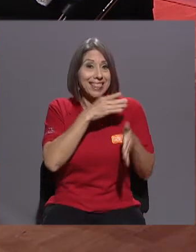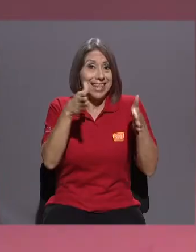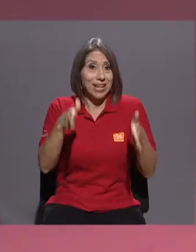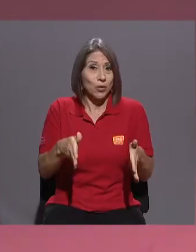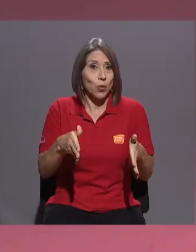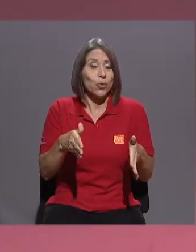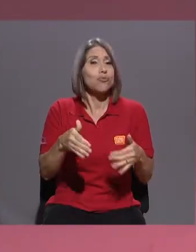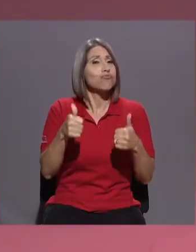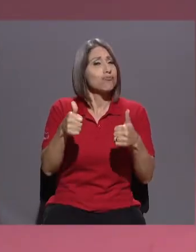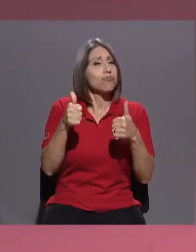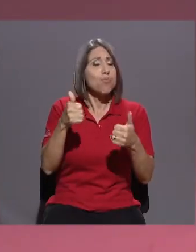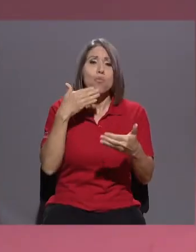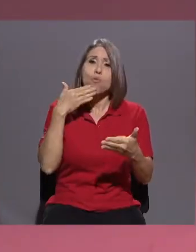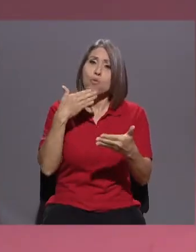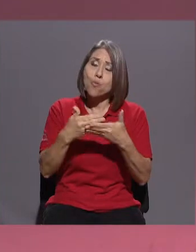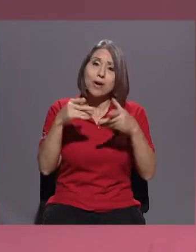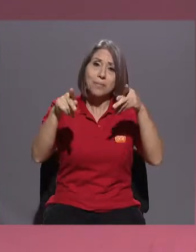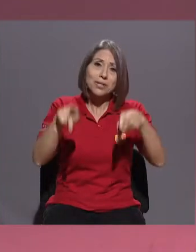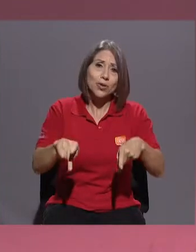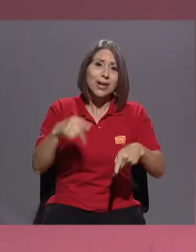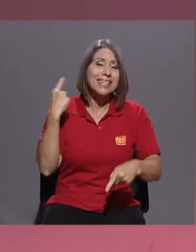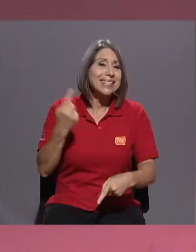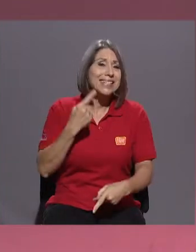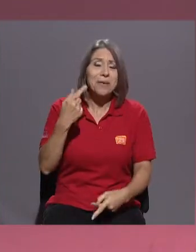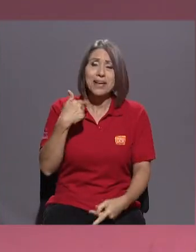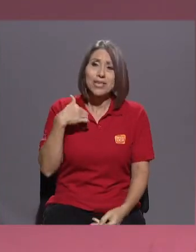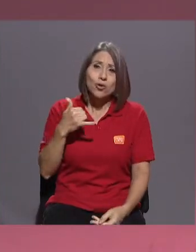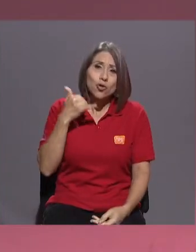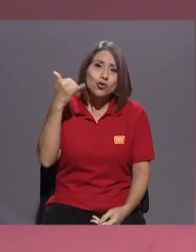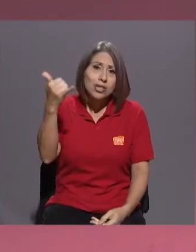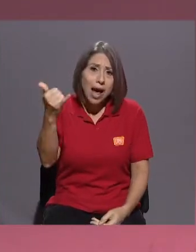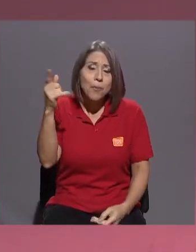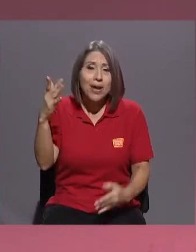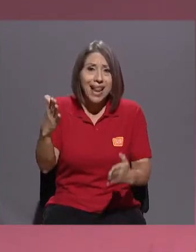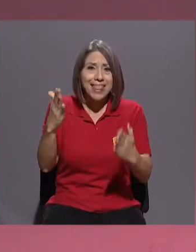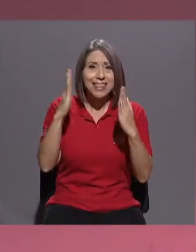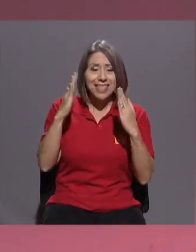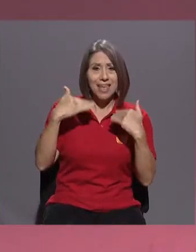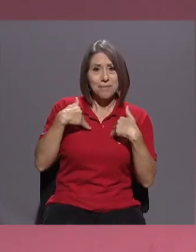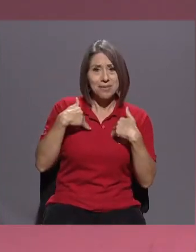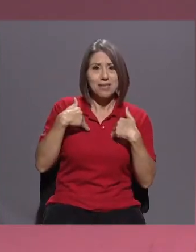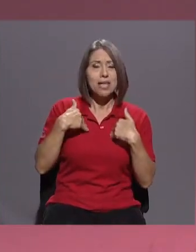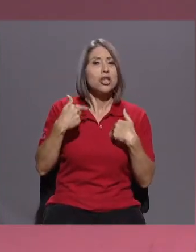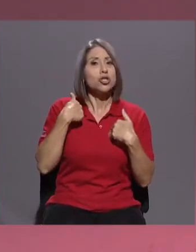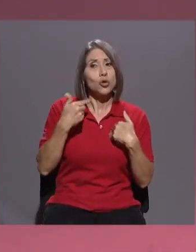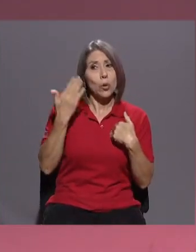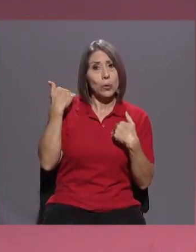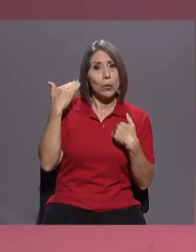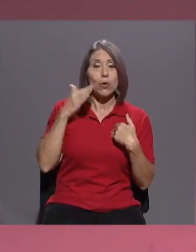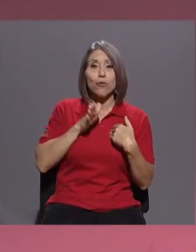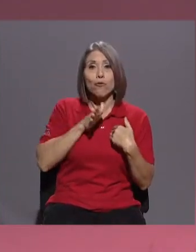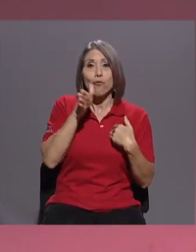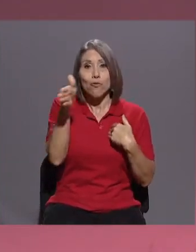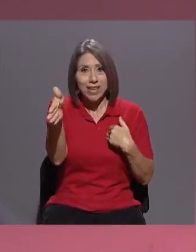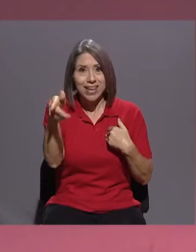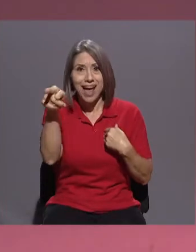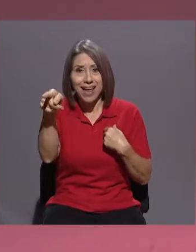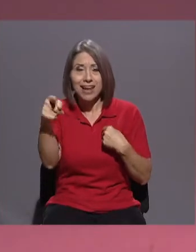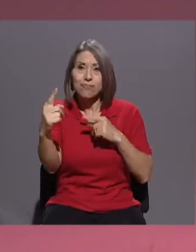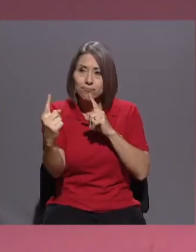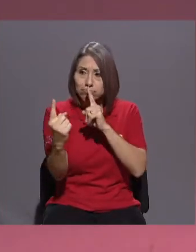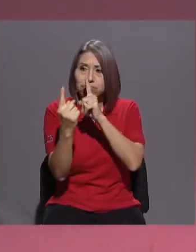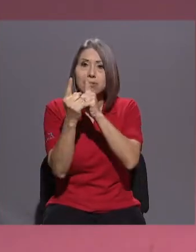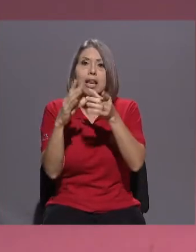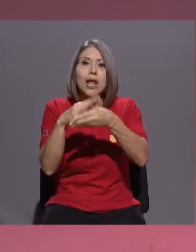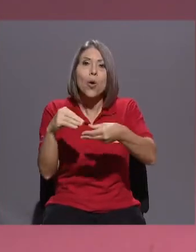El director Es muy bella gente Siempre que lo llamo Me atiende Entonces fui Hace poco Y le conté